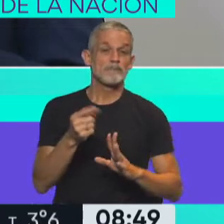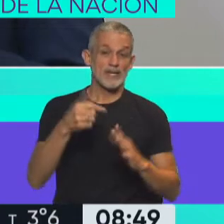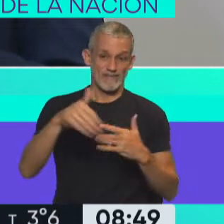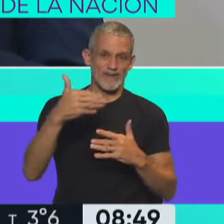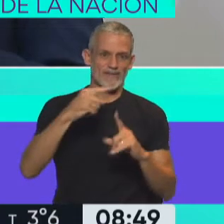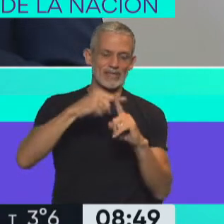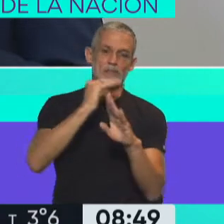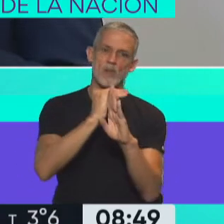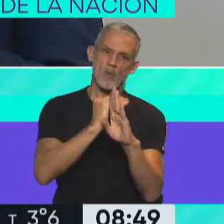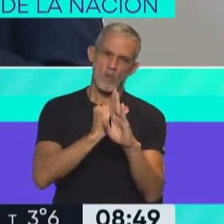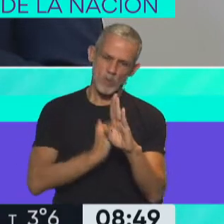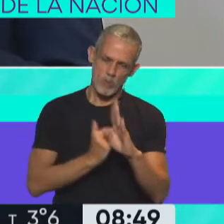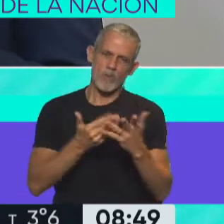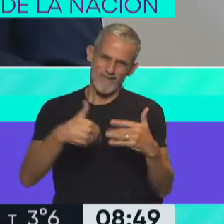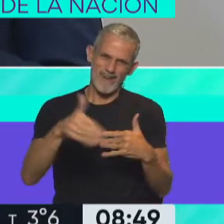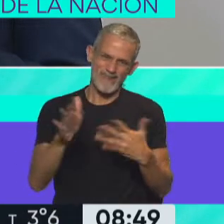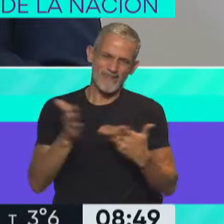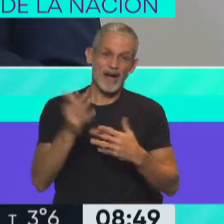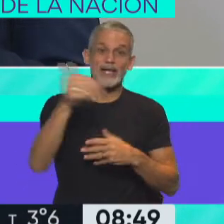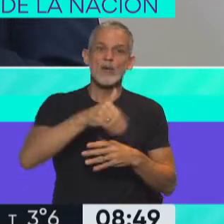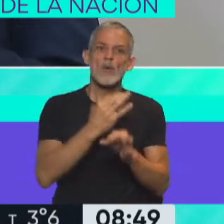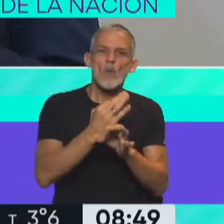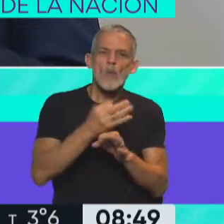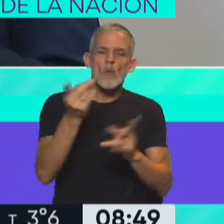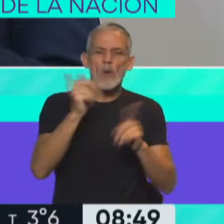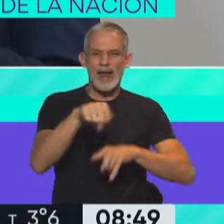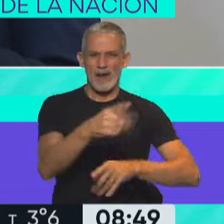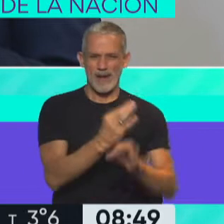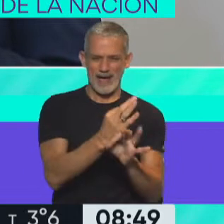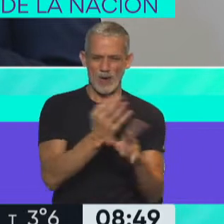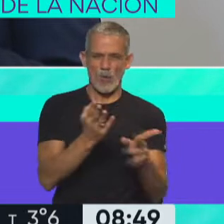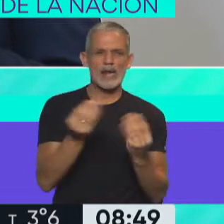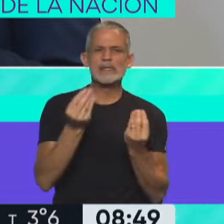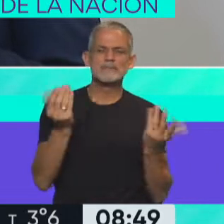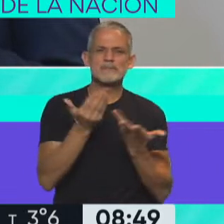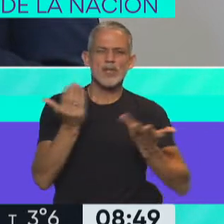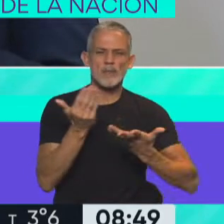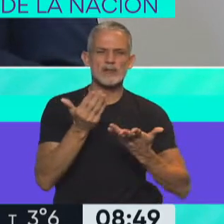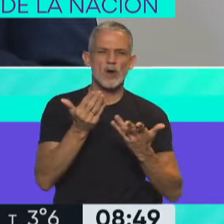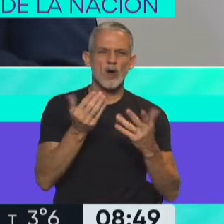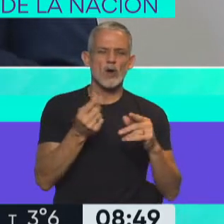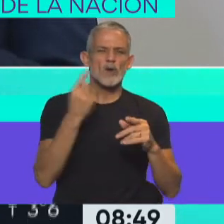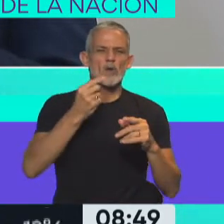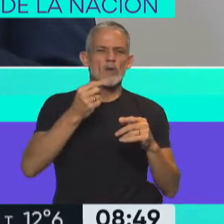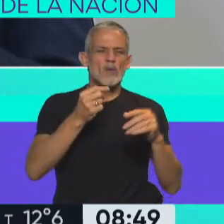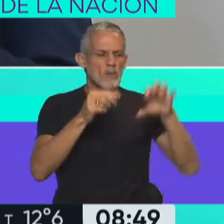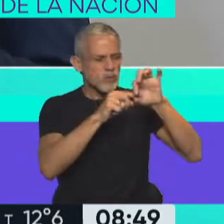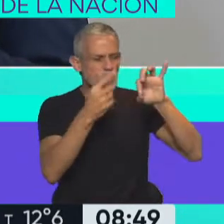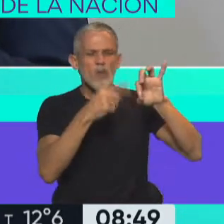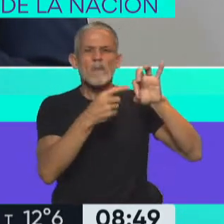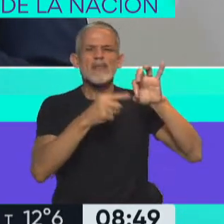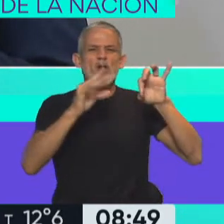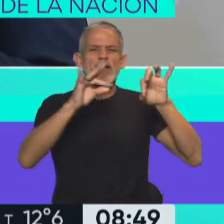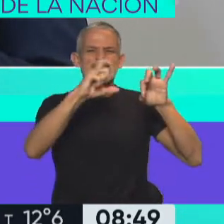bajas temperaturas y que se ha vuelto la presencialidad en distintas modalidades. ¿Qué va a pasar con los medidores de dióxido? ¿Desde el Ministerio